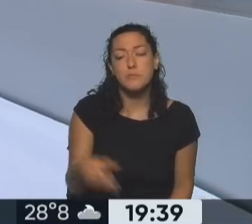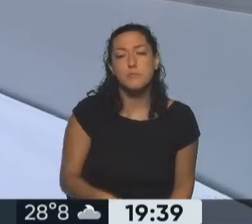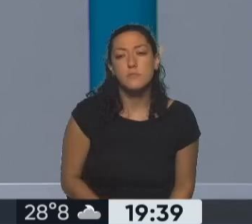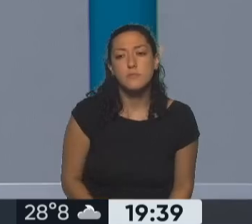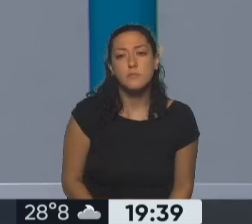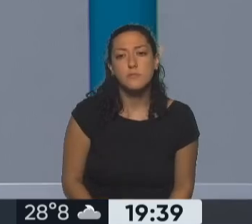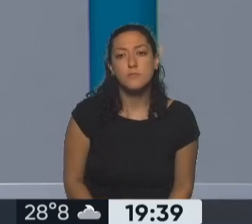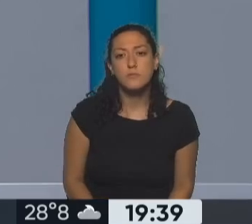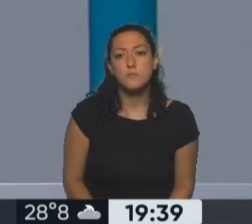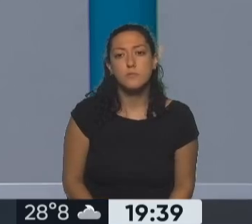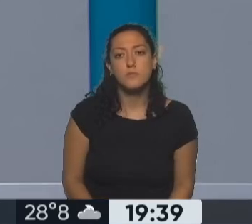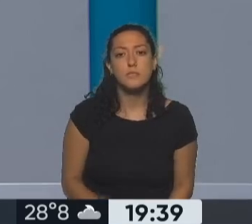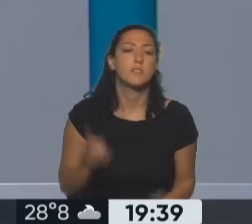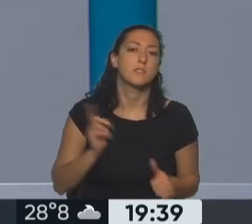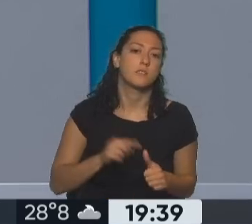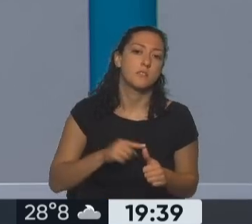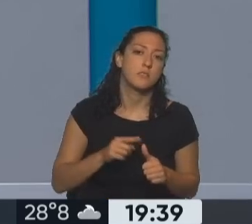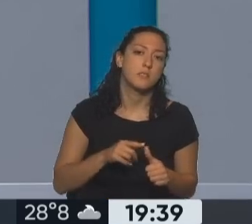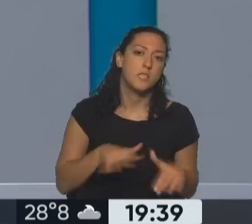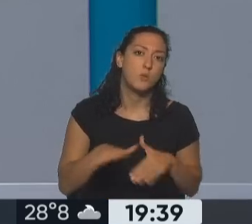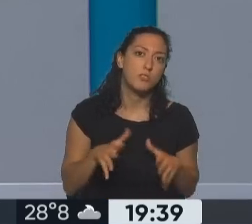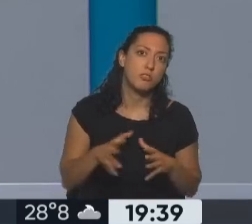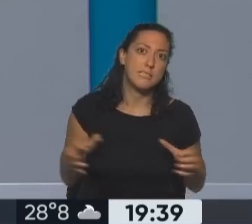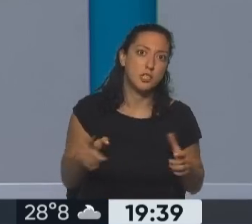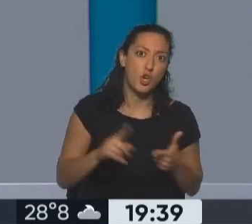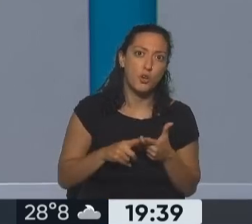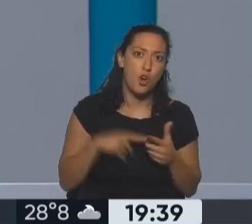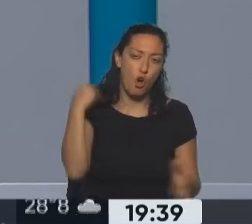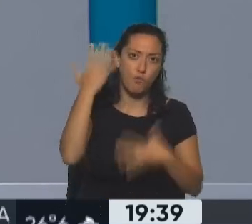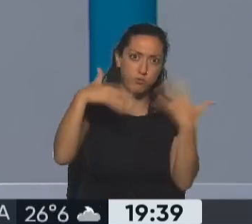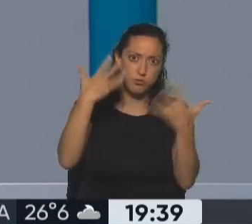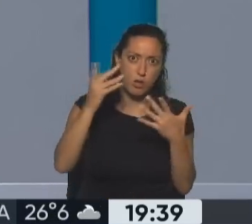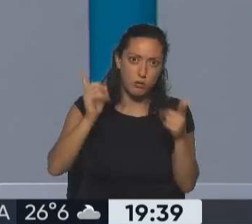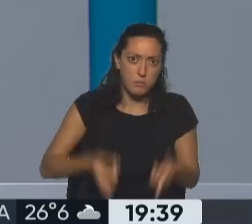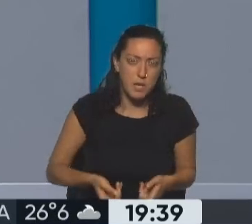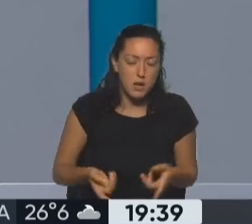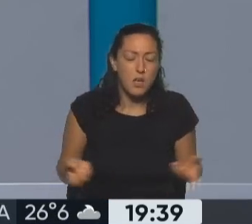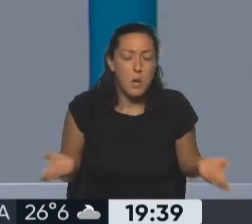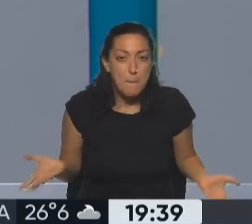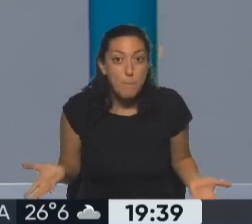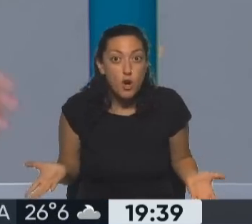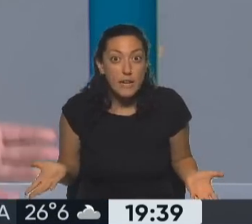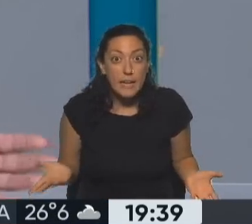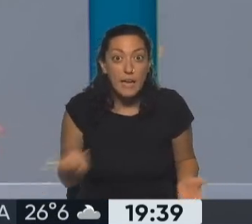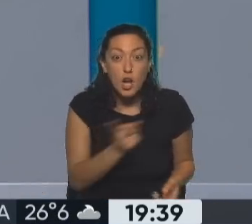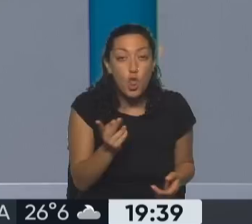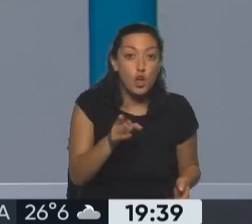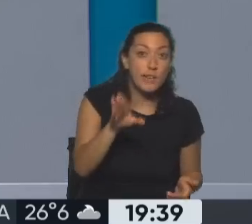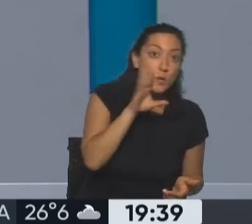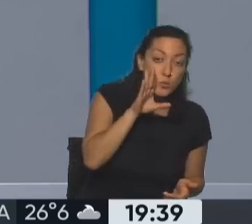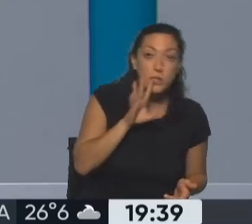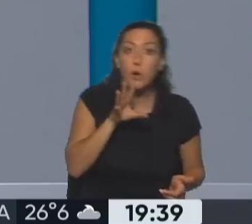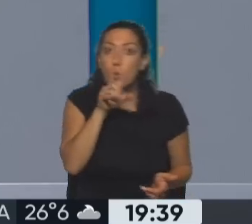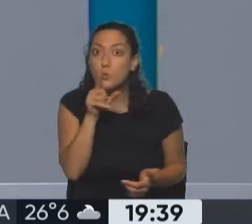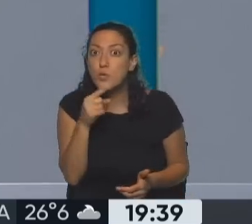decir tensión por un lado por la situación que pasó y confusión por otra porque las posturas o lo que mantiene tanto Estados Unidos como